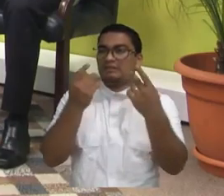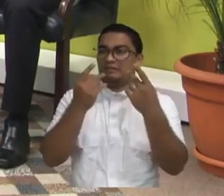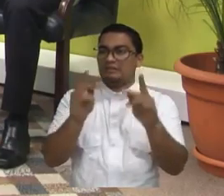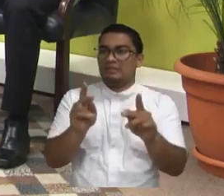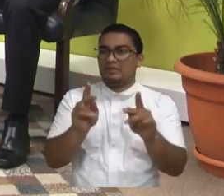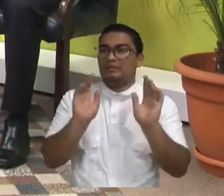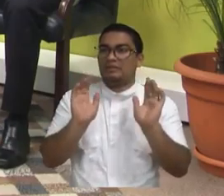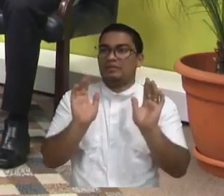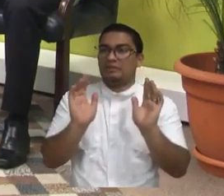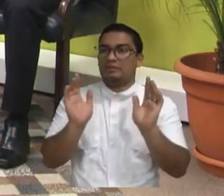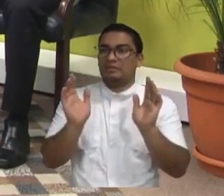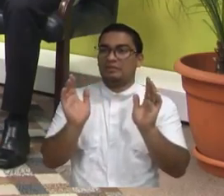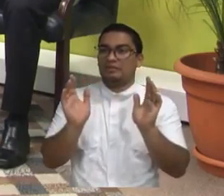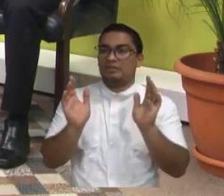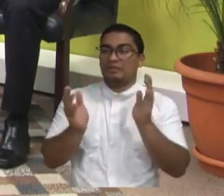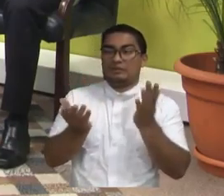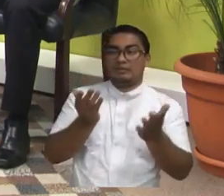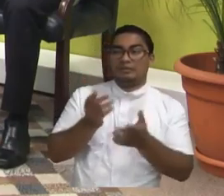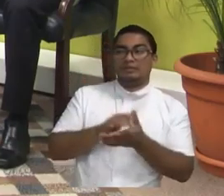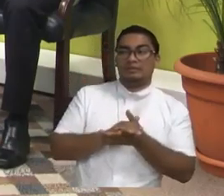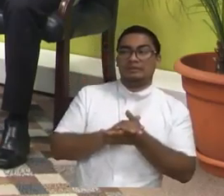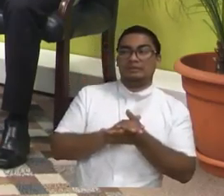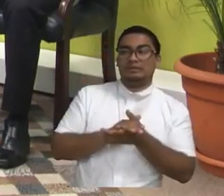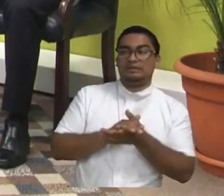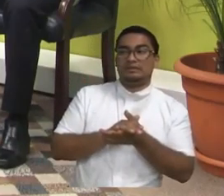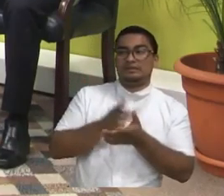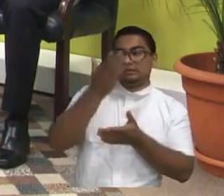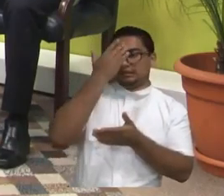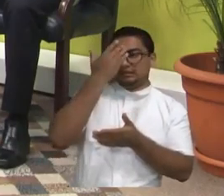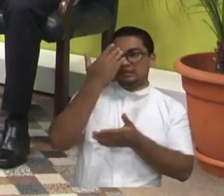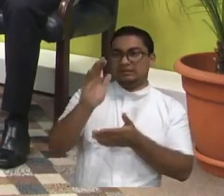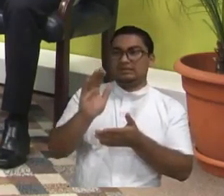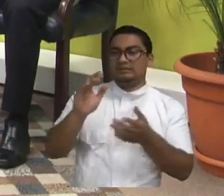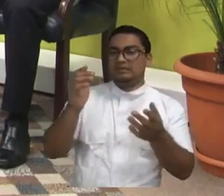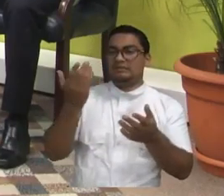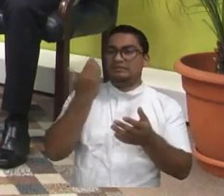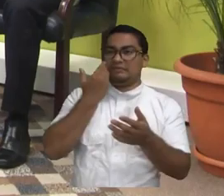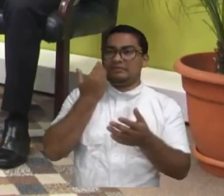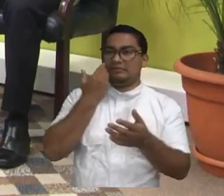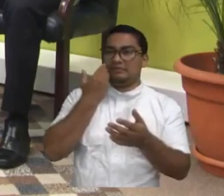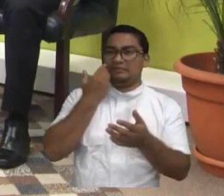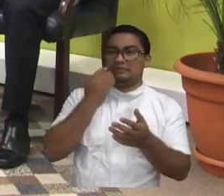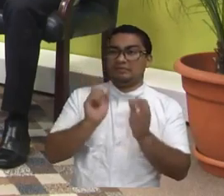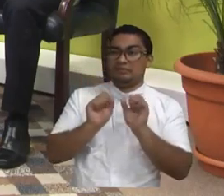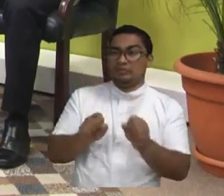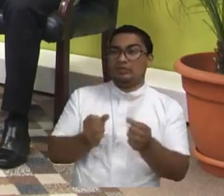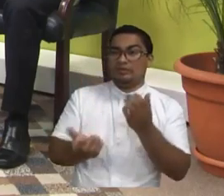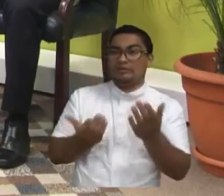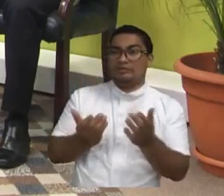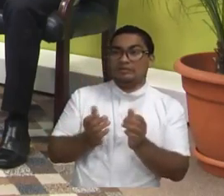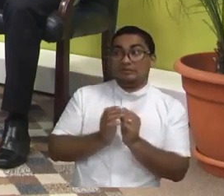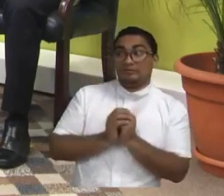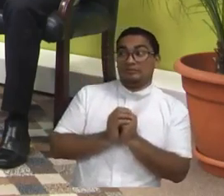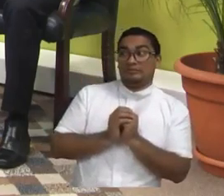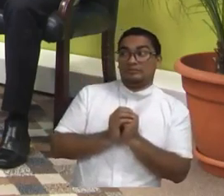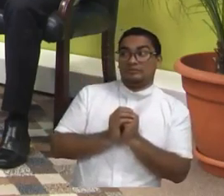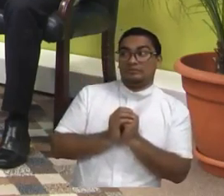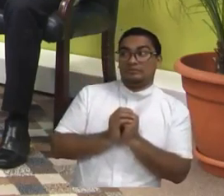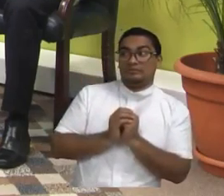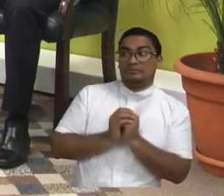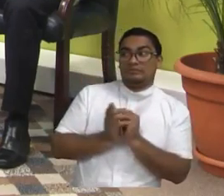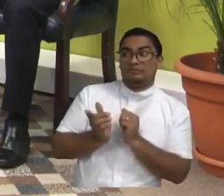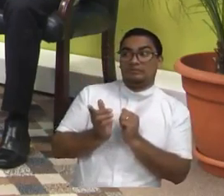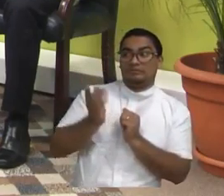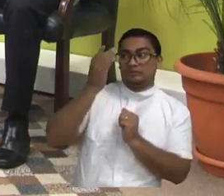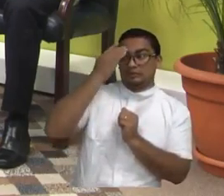de ser muy religiosa, por precisamente saber muy bien de toda esta enfermedad, puede causarle mucho impacto. Así es. Al saber